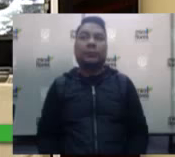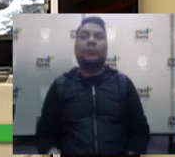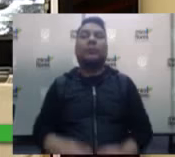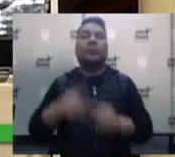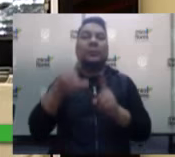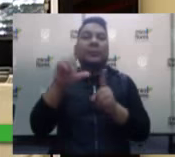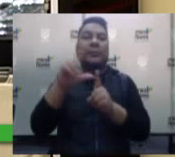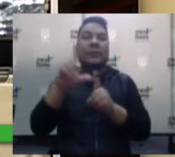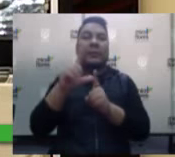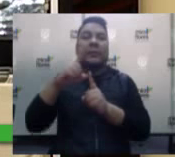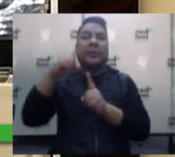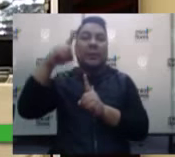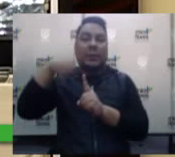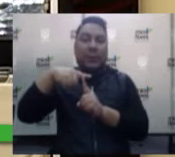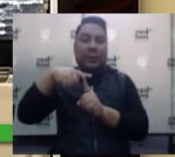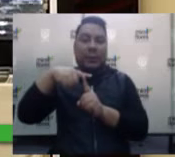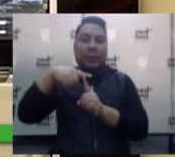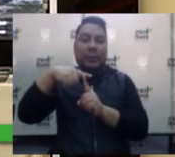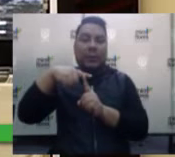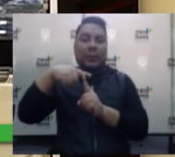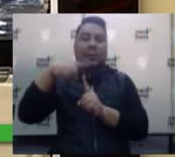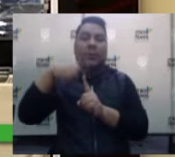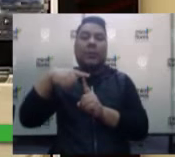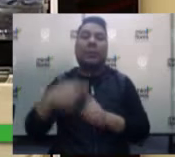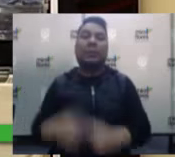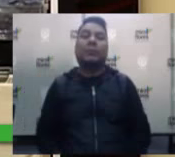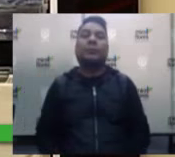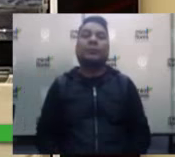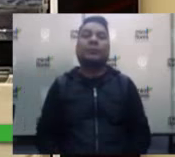Letra T. T.